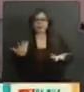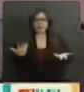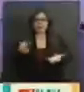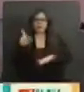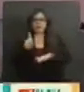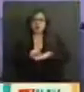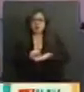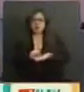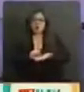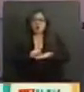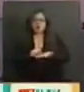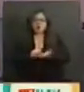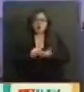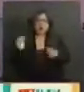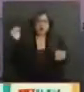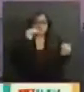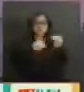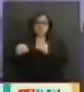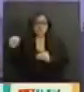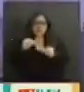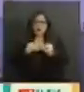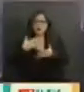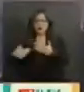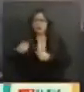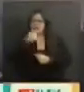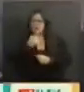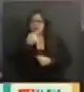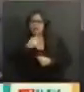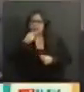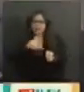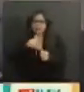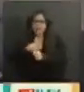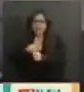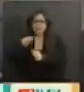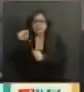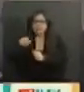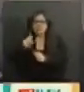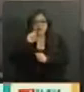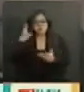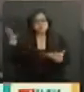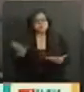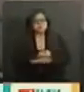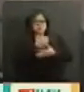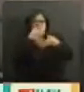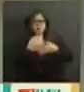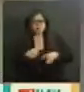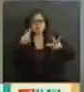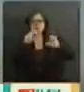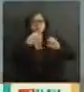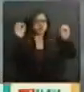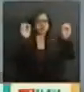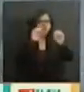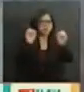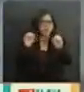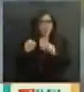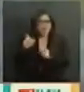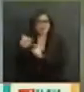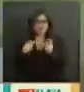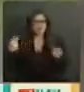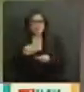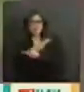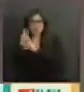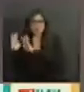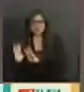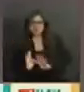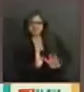cerca de Bristol, que es su ciudad natal en Inglaterra, y fue un verdadero éxito en términos de crítica, en términos de público. Y